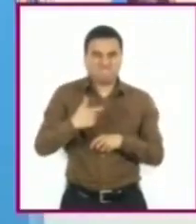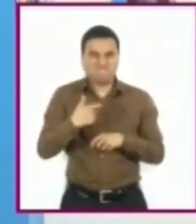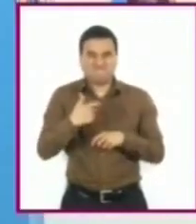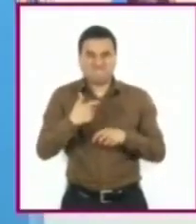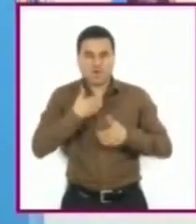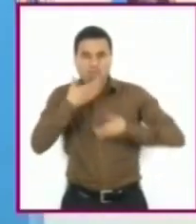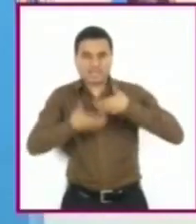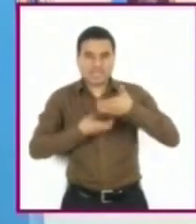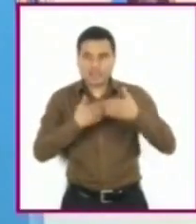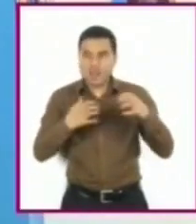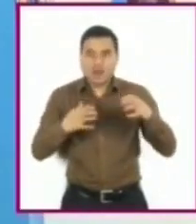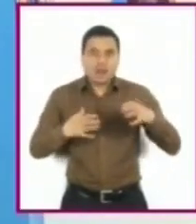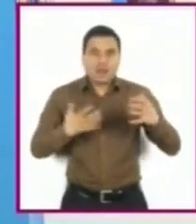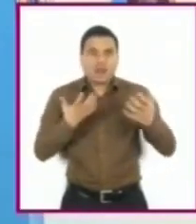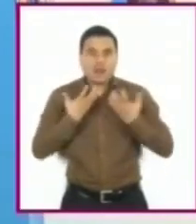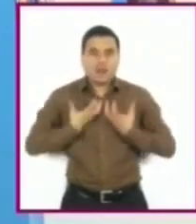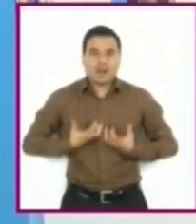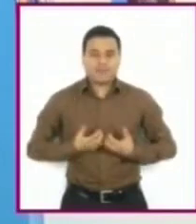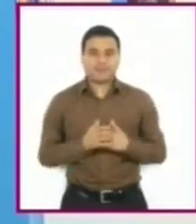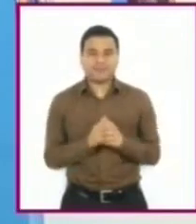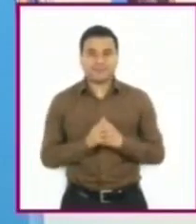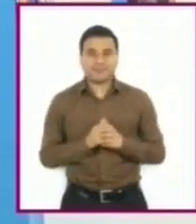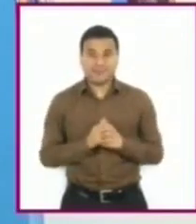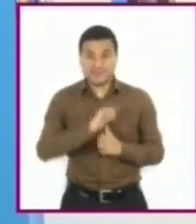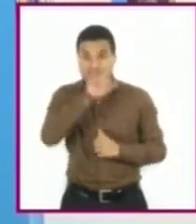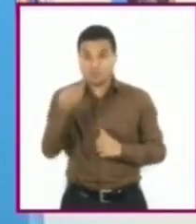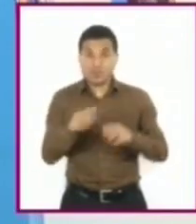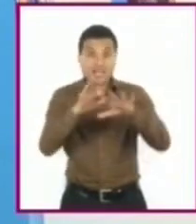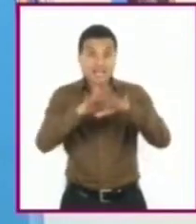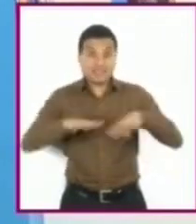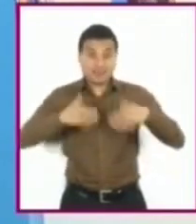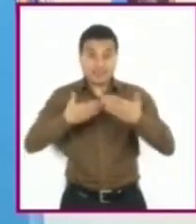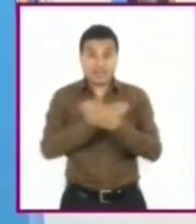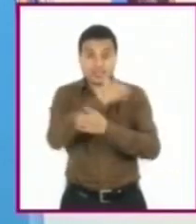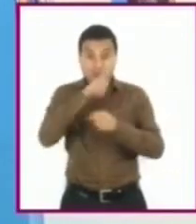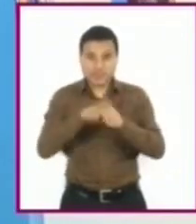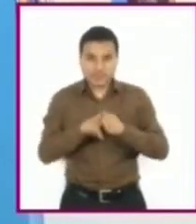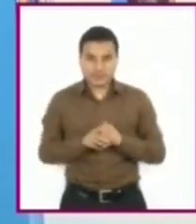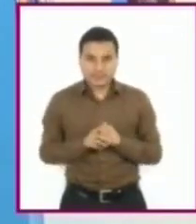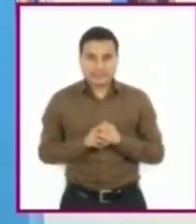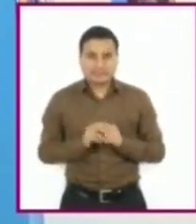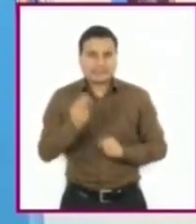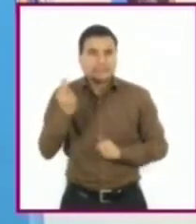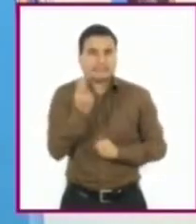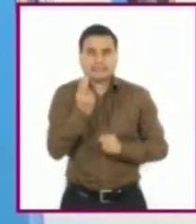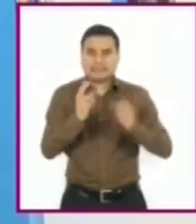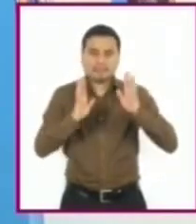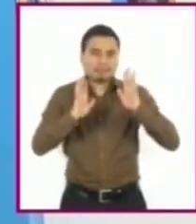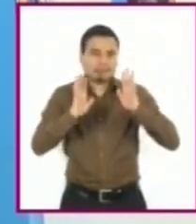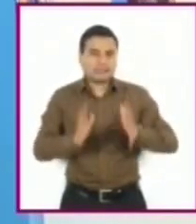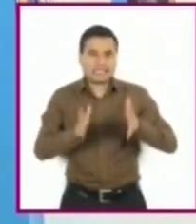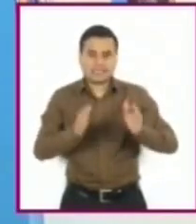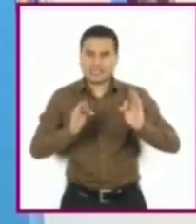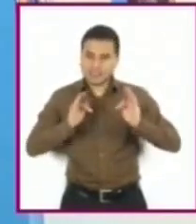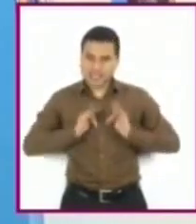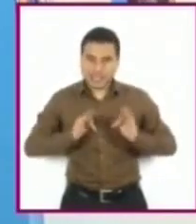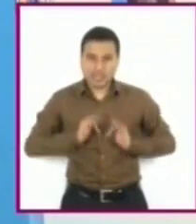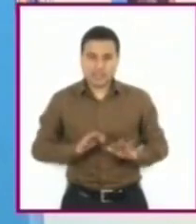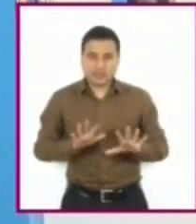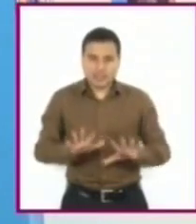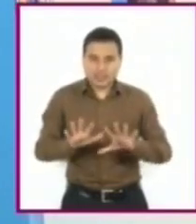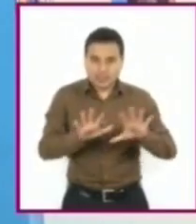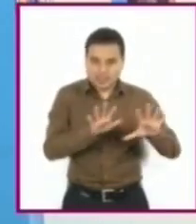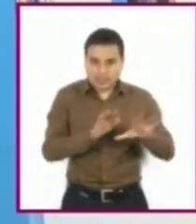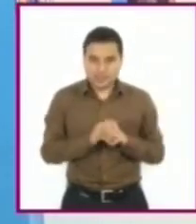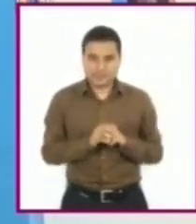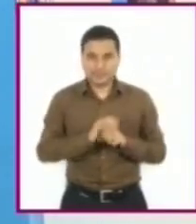a esto, la Asamblea Nacional vio inmediato la necesidad de apaciguar los ánimos y